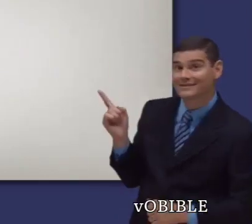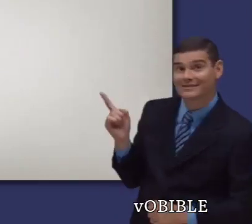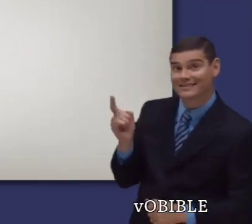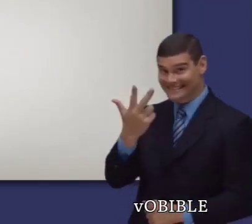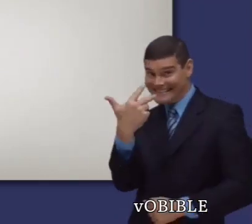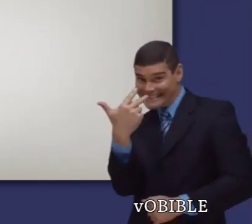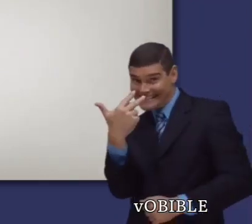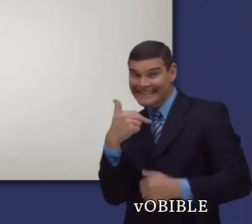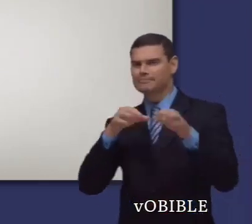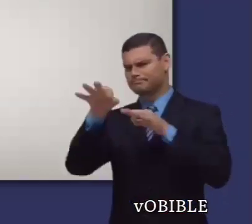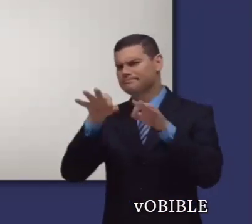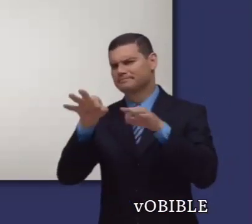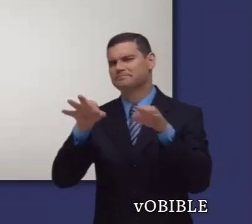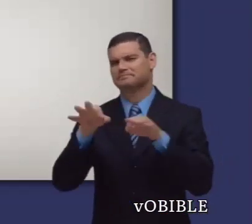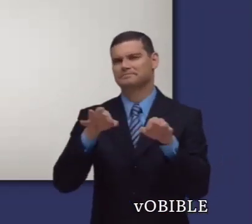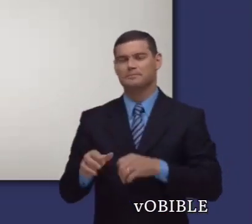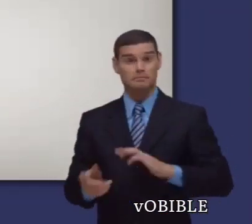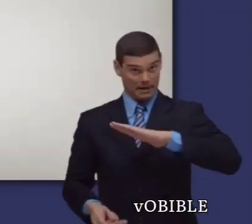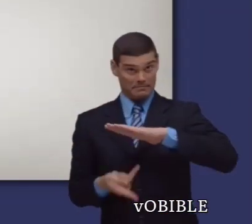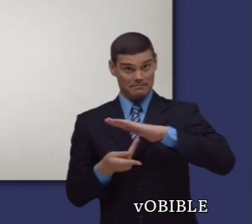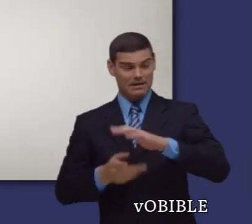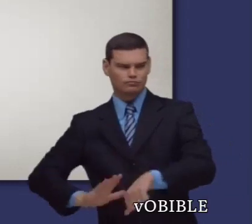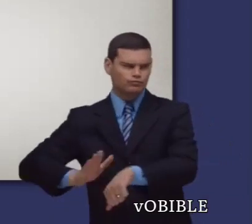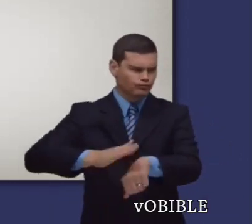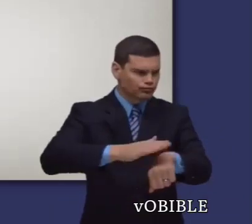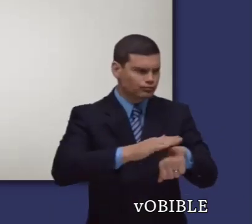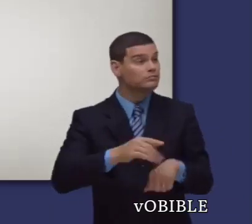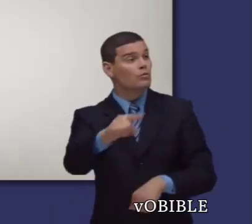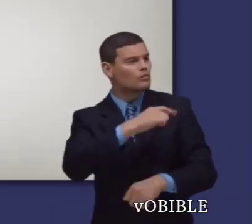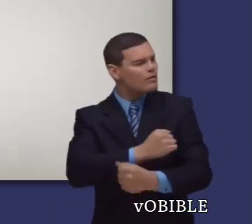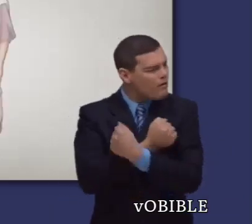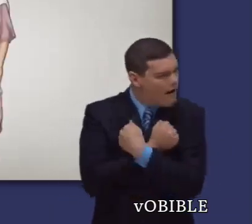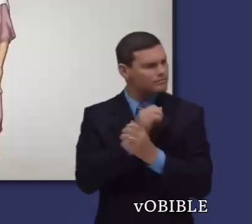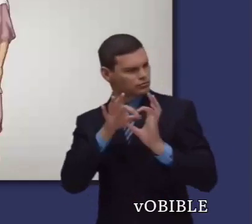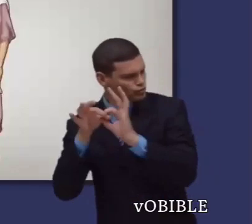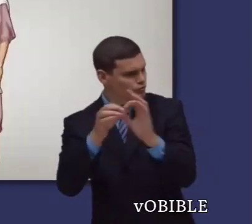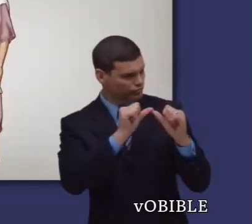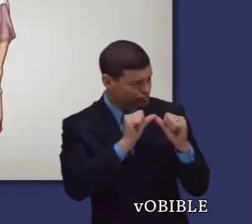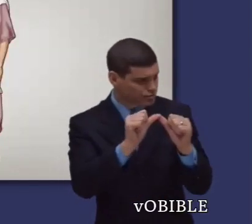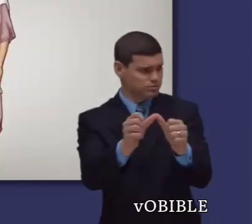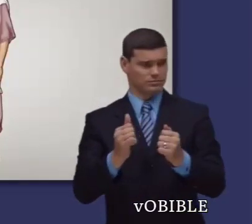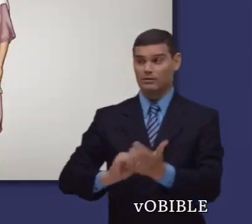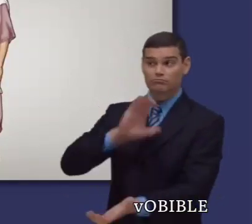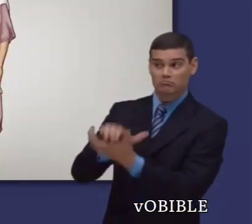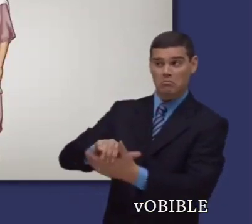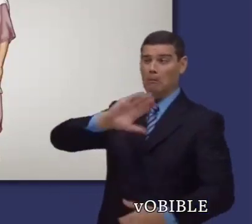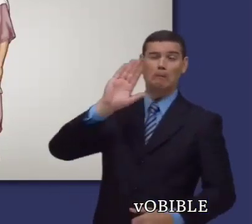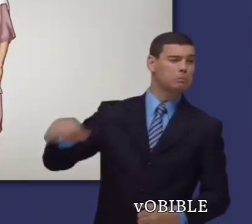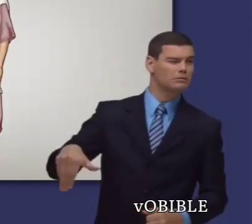finales que Pablo da en el capítulo 13 están los siguientes: sigan mostrándose amor fraternal, honren el